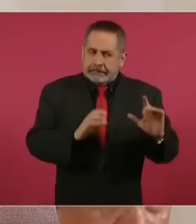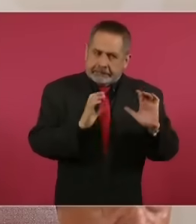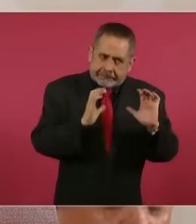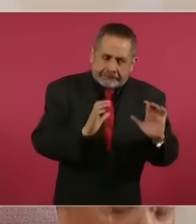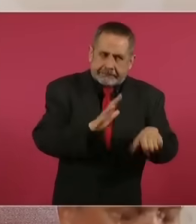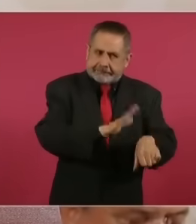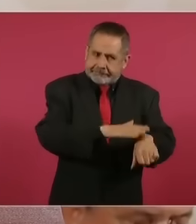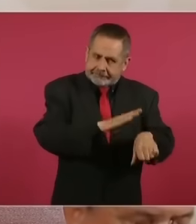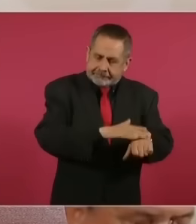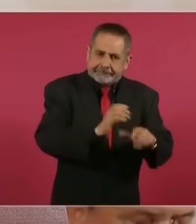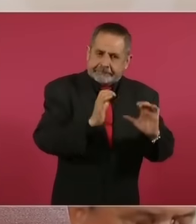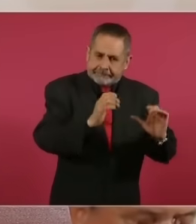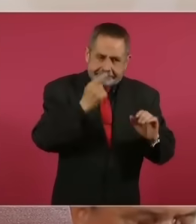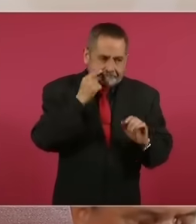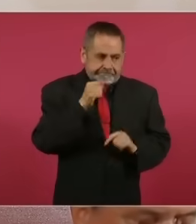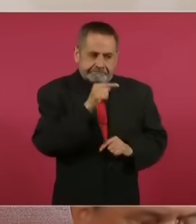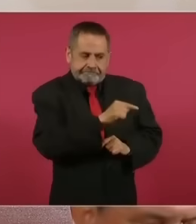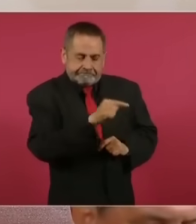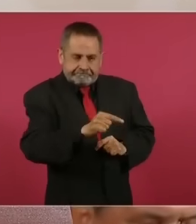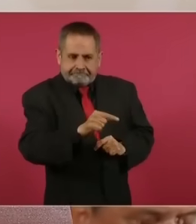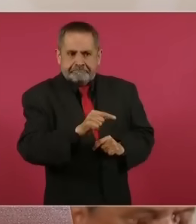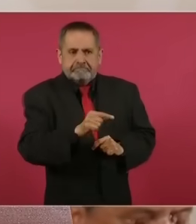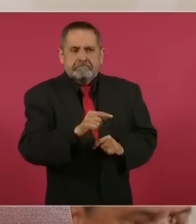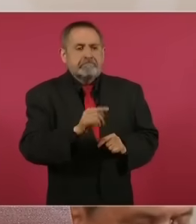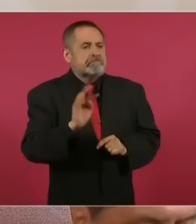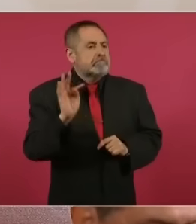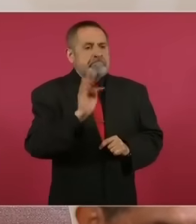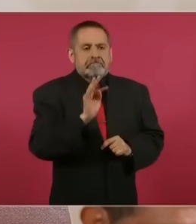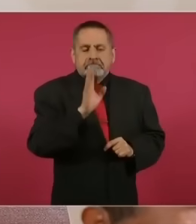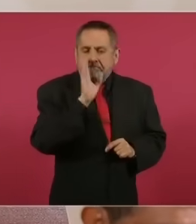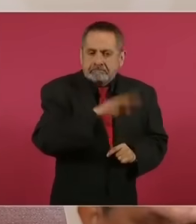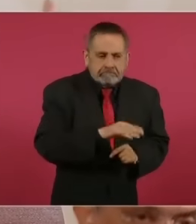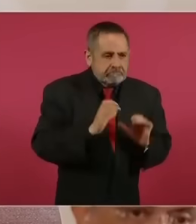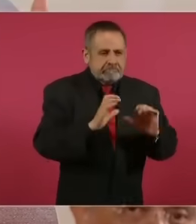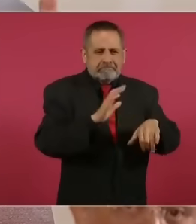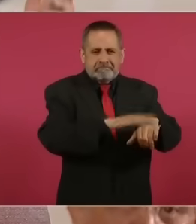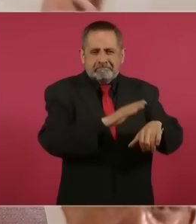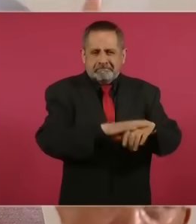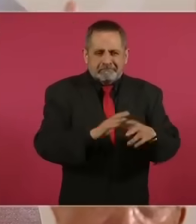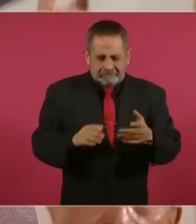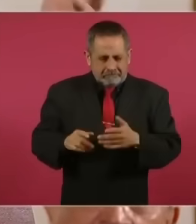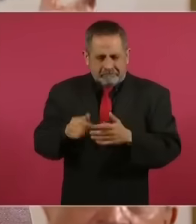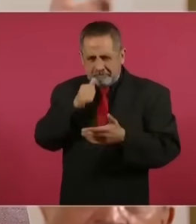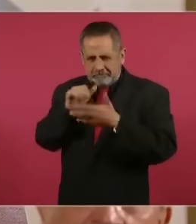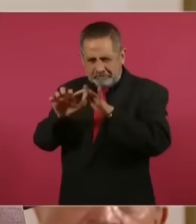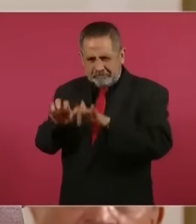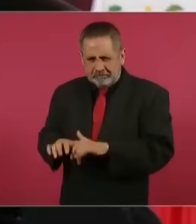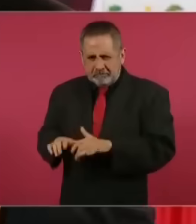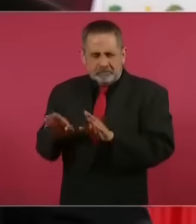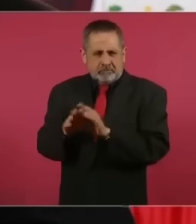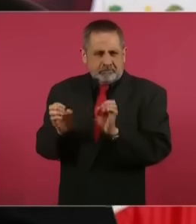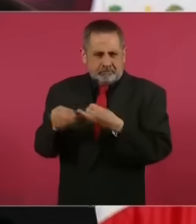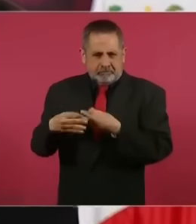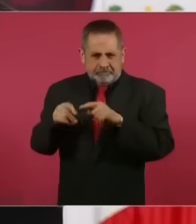cuidado con esto, no sé en qué términos le envió el